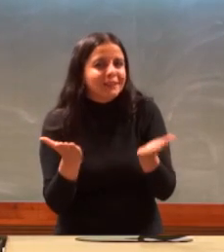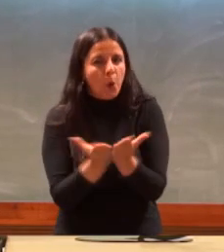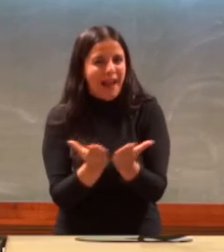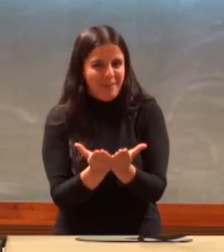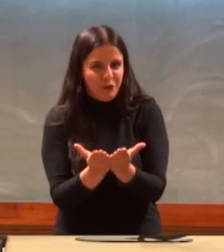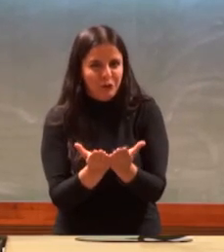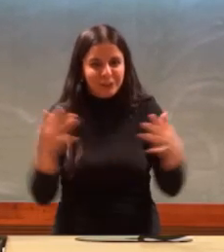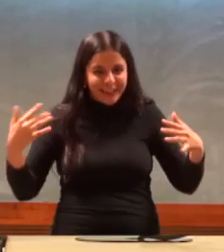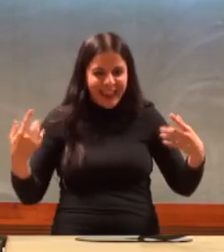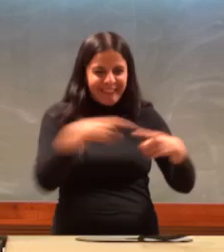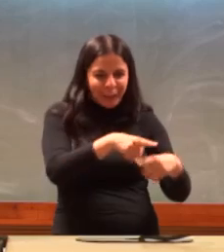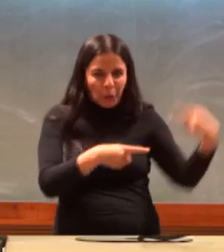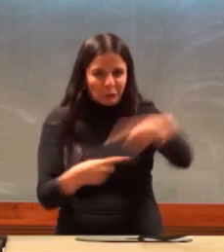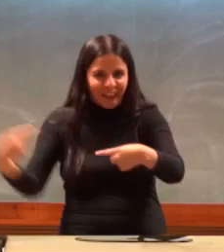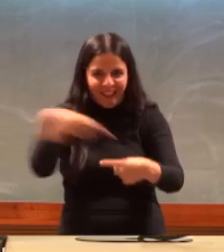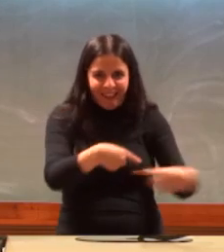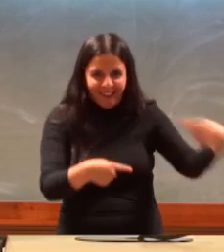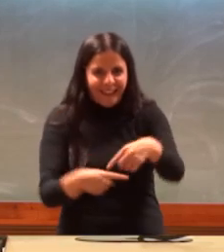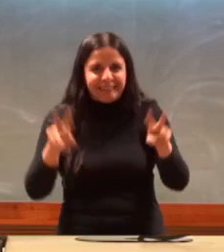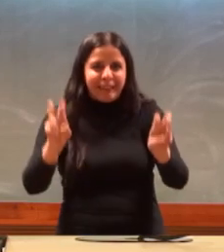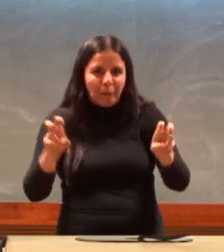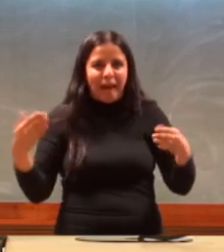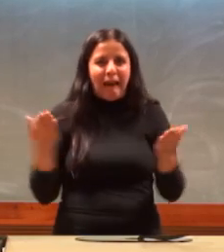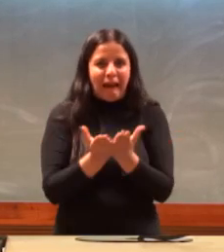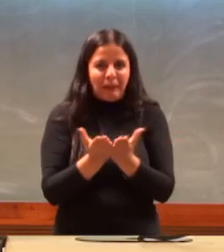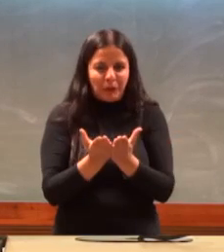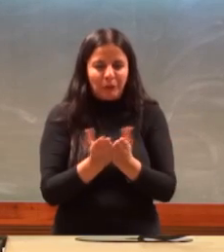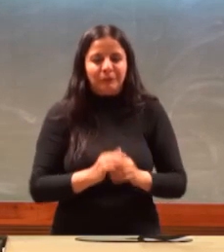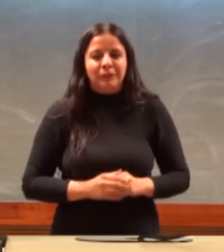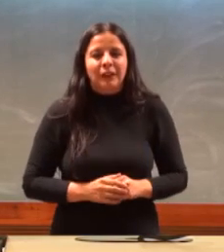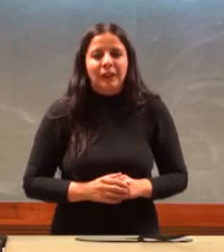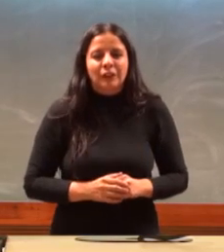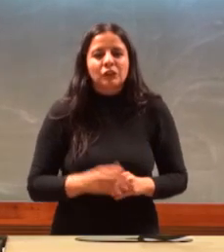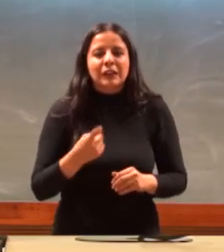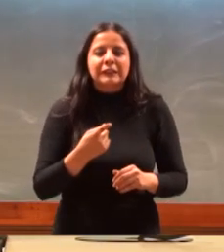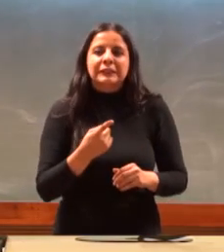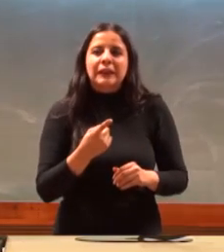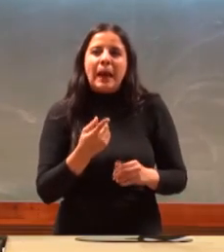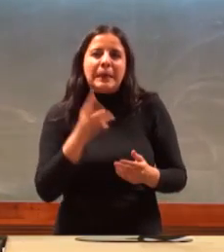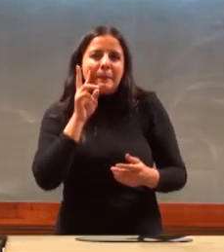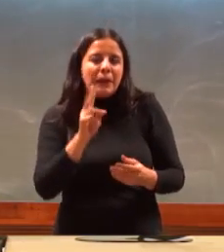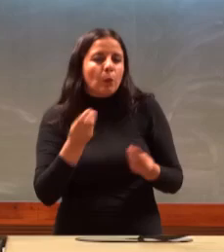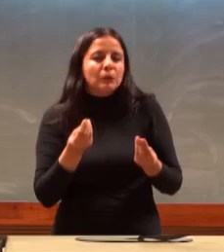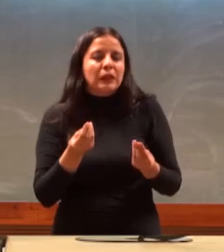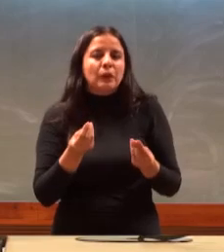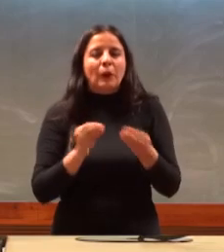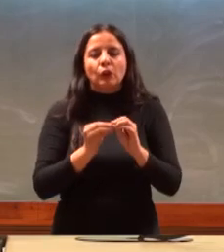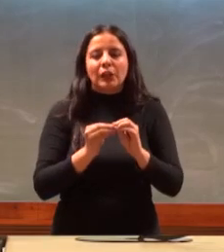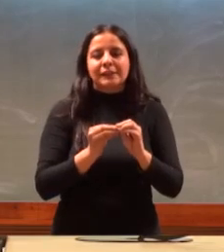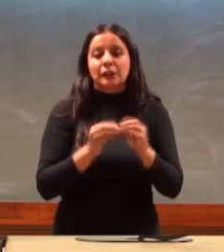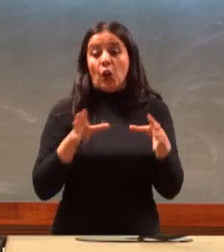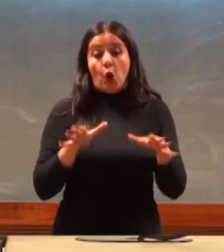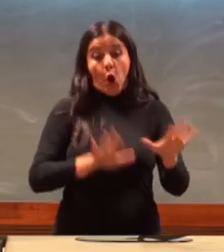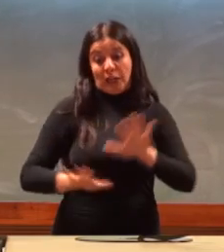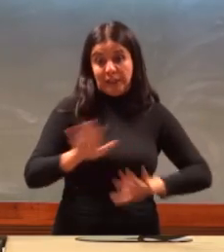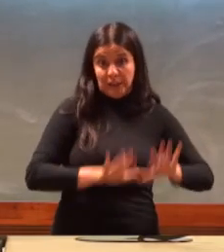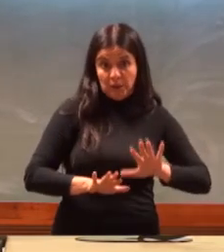académico creemos que van desde cosas pequeñas que tenemos que trabajar como puede ser aspectos organizativos hasta aspectos mucho más estructurales como puede ser reformar lo que tenga